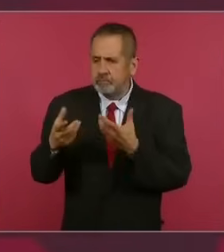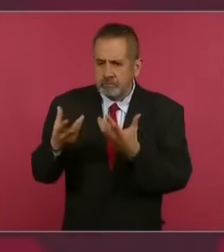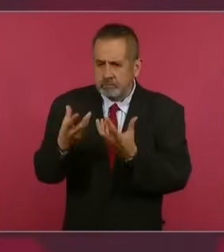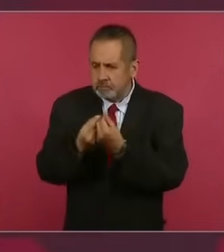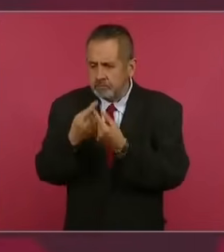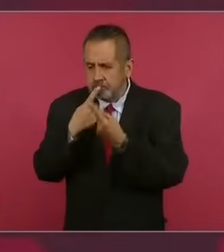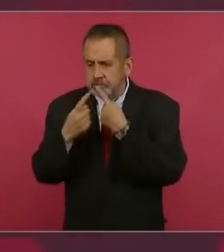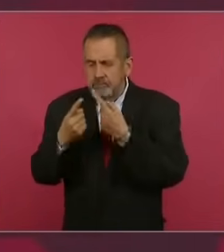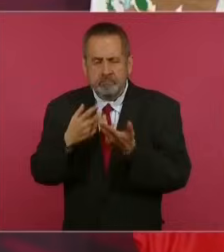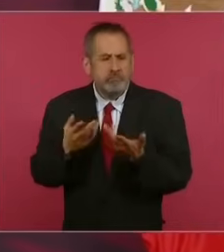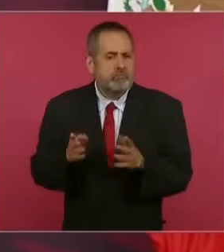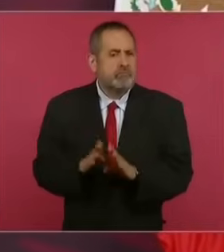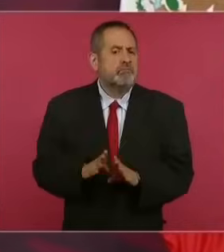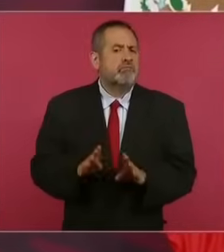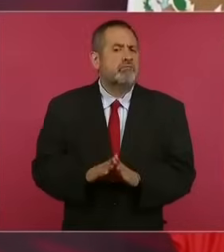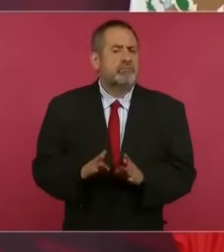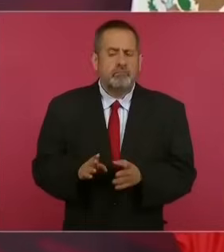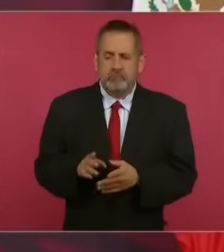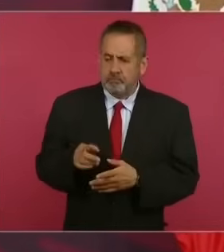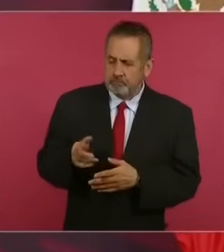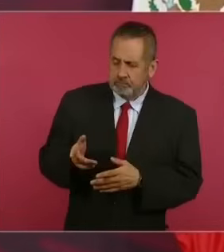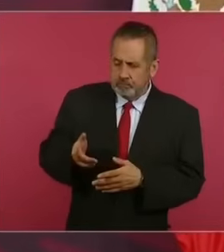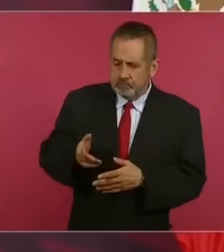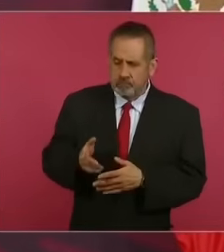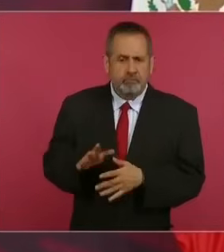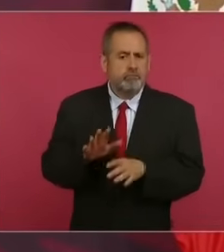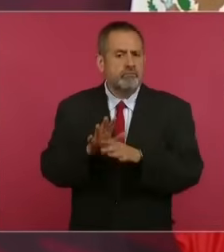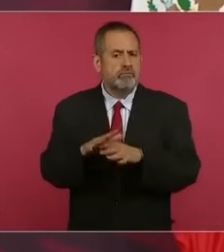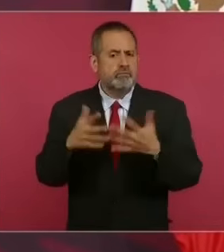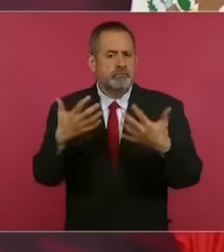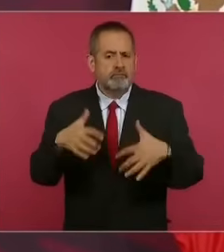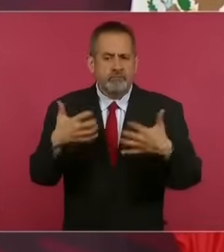revisión de qué empresas